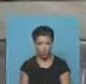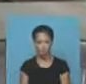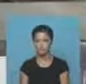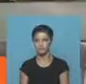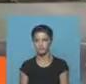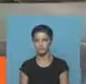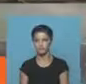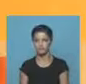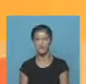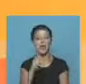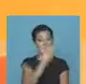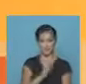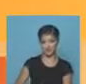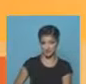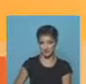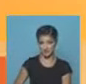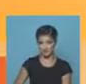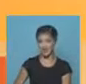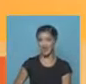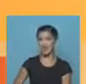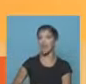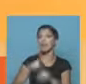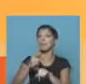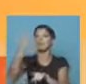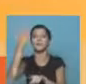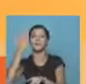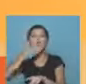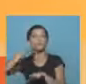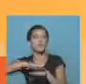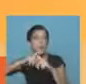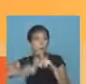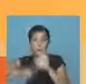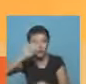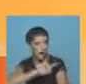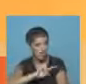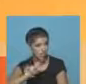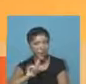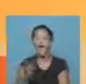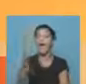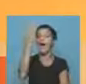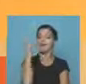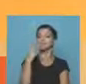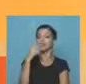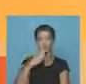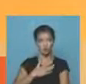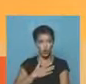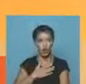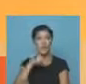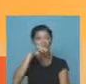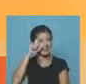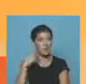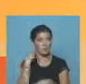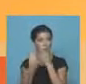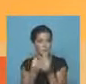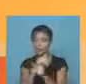realidad Cartes está traicionando lo mismo que juró por Dios no iba a hacer. Él decía en un principio que no iba a ir por una reelección y